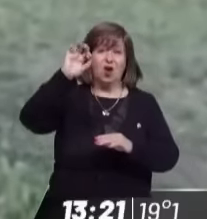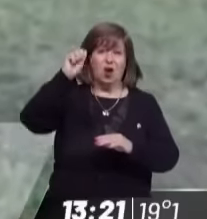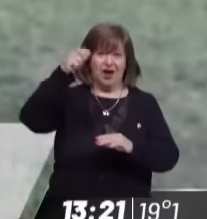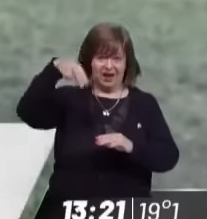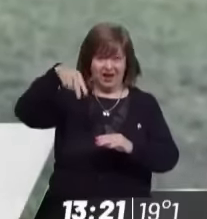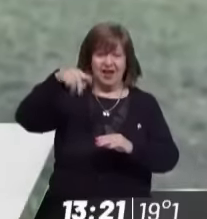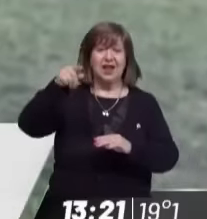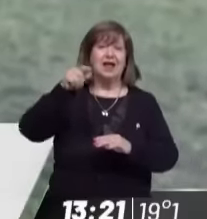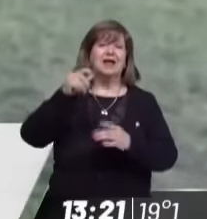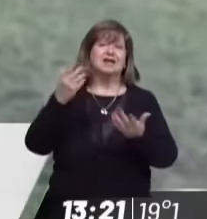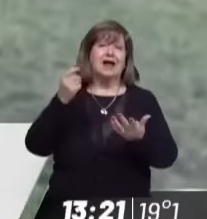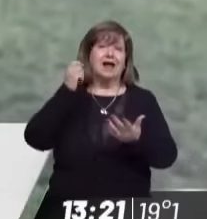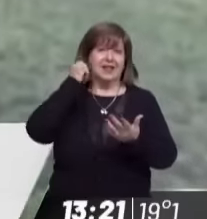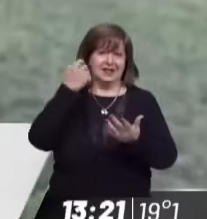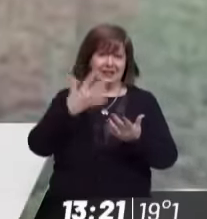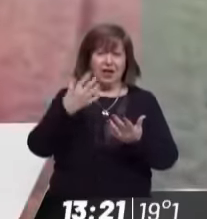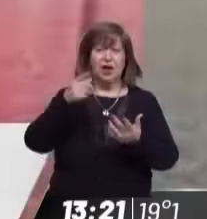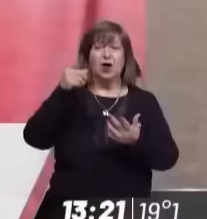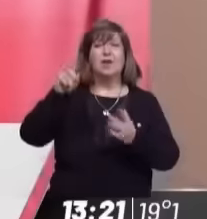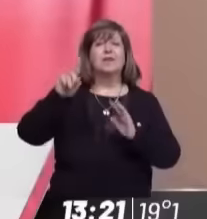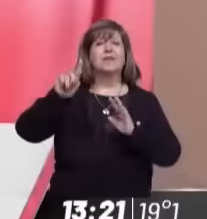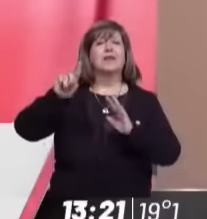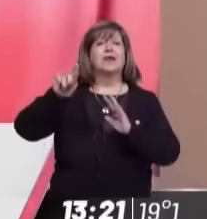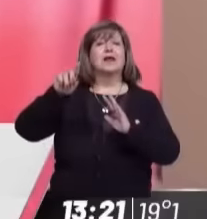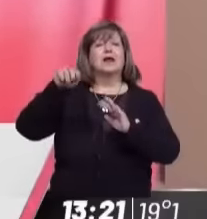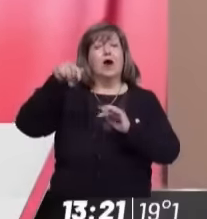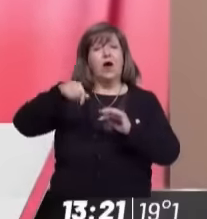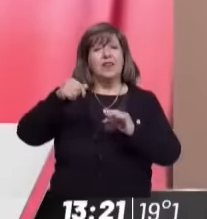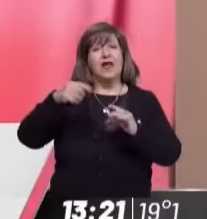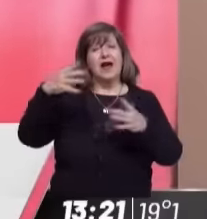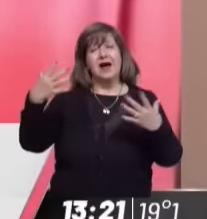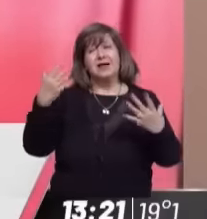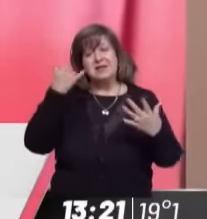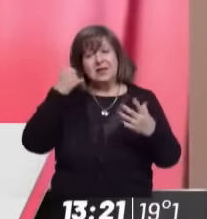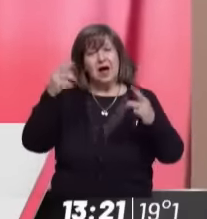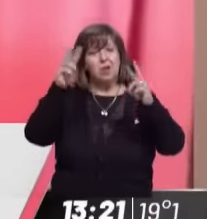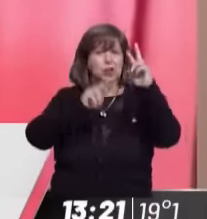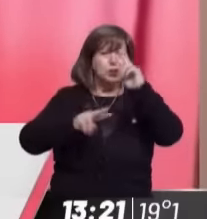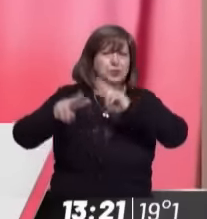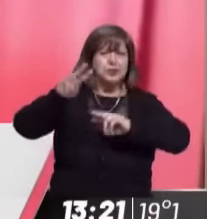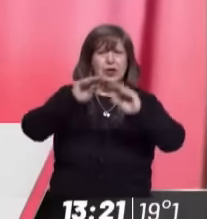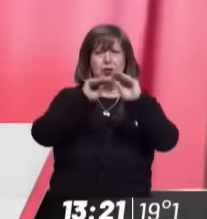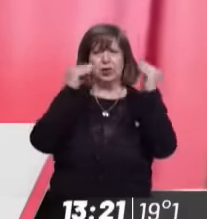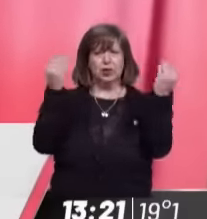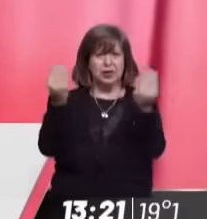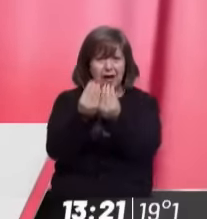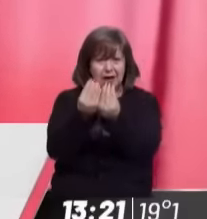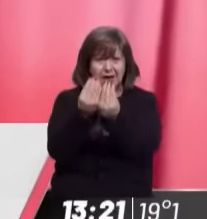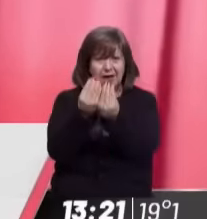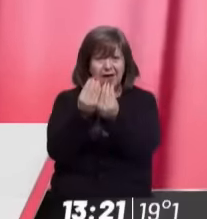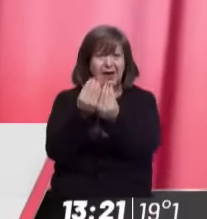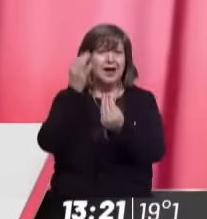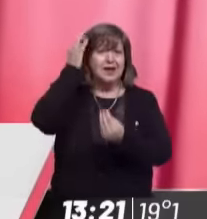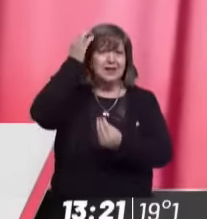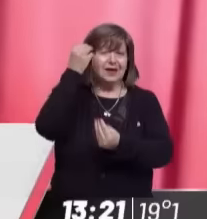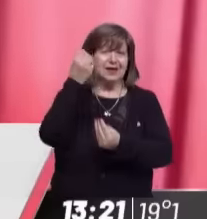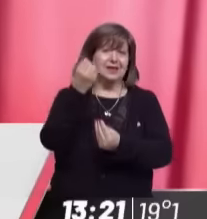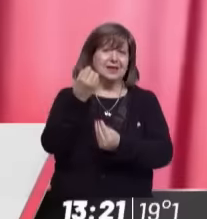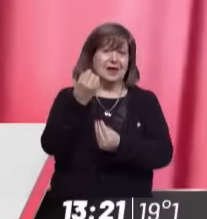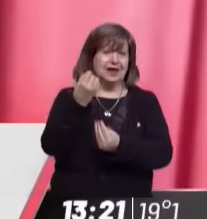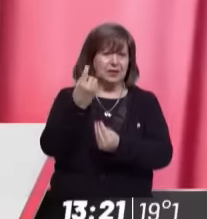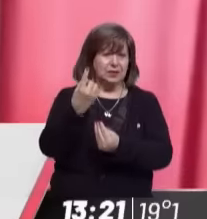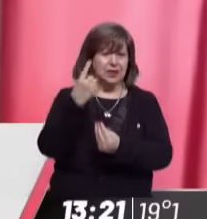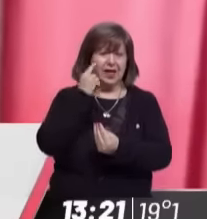sumario. Mañana declara la tía, Claudelina, sobre la cual hay muchas miradas. Vamos a recordar que ella fue en su momento la que tiró la hipótesis